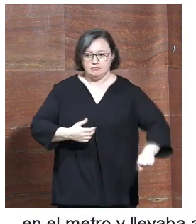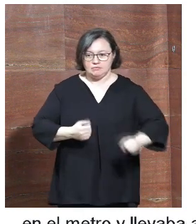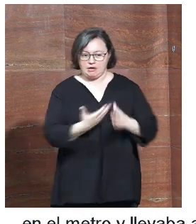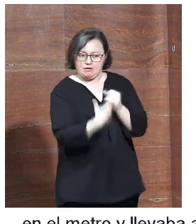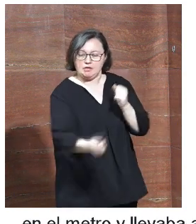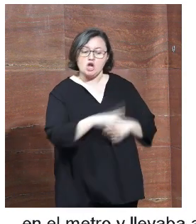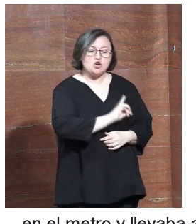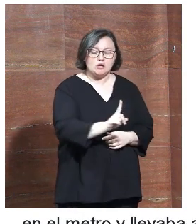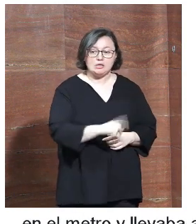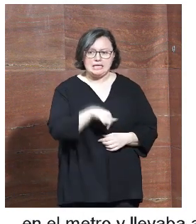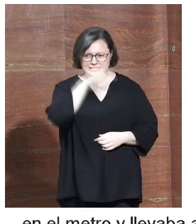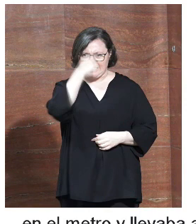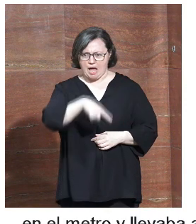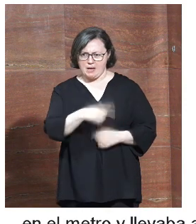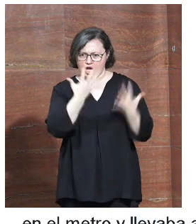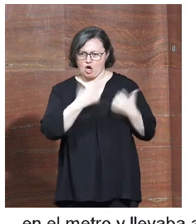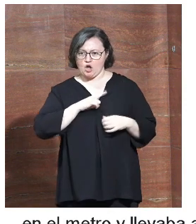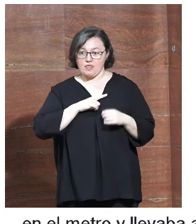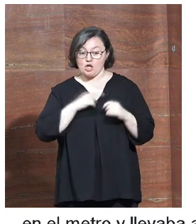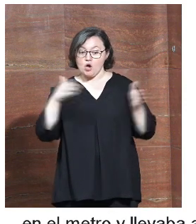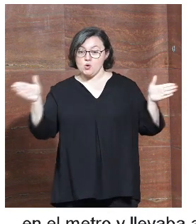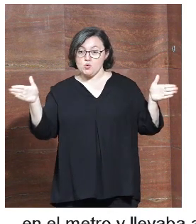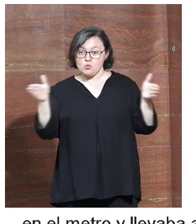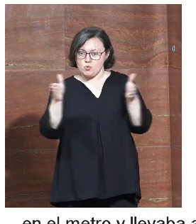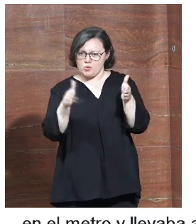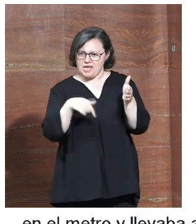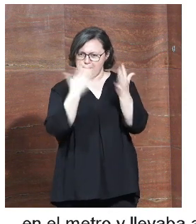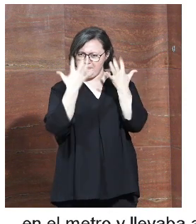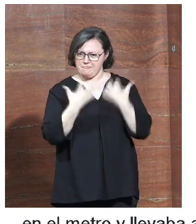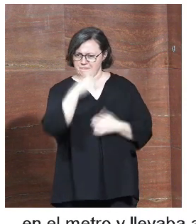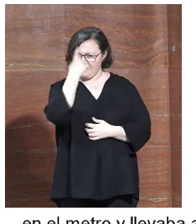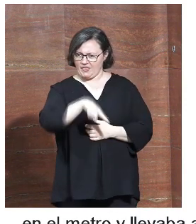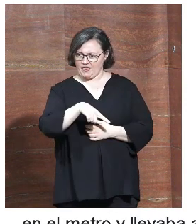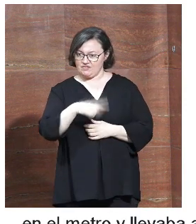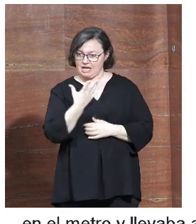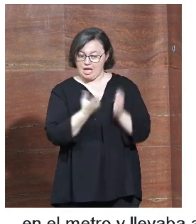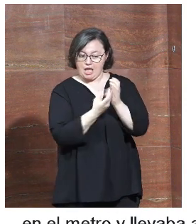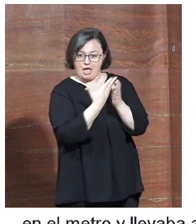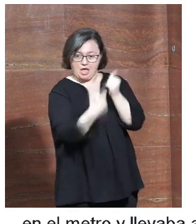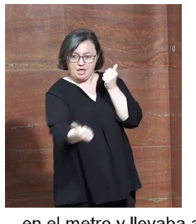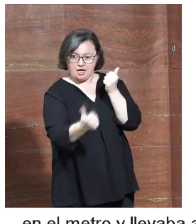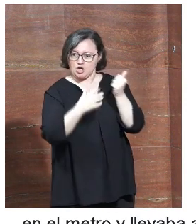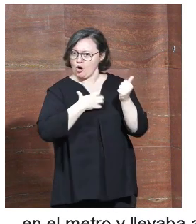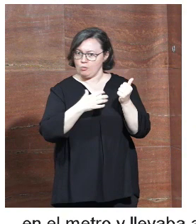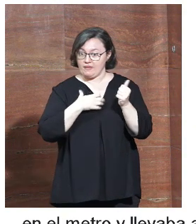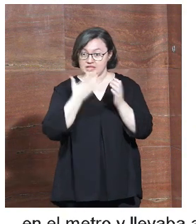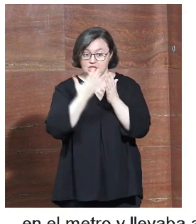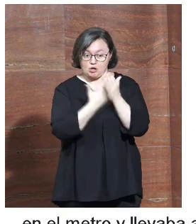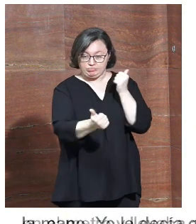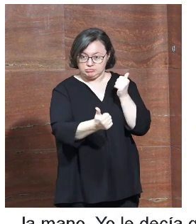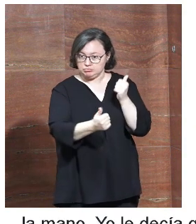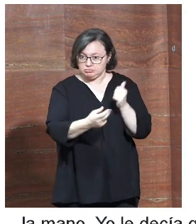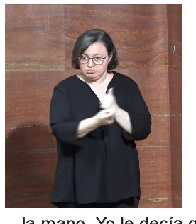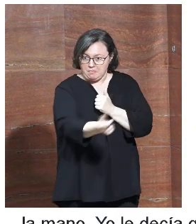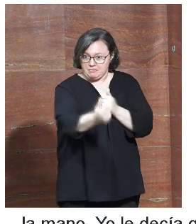no y ella sabía que mi campo visual era reducido y que no se podía soltar porque si no yo